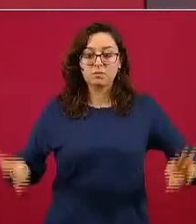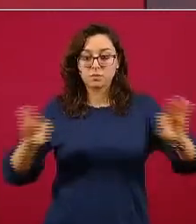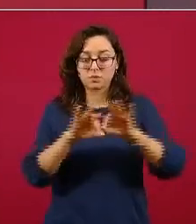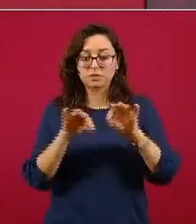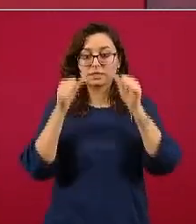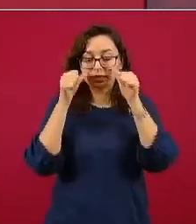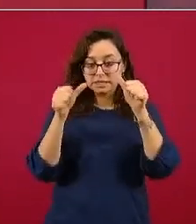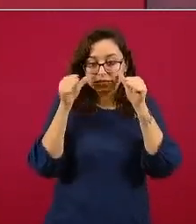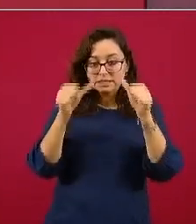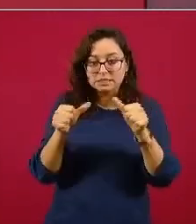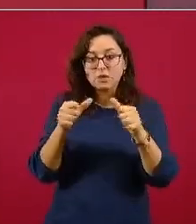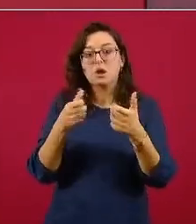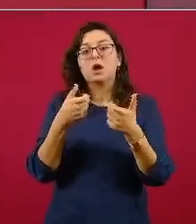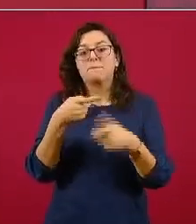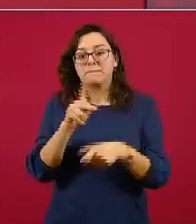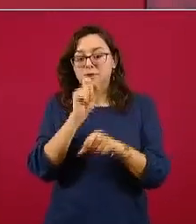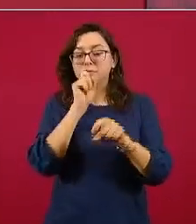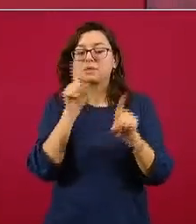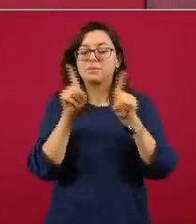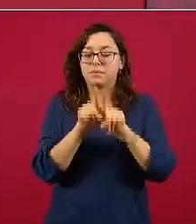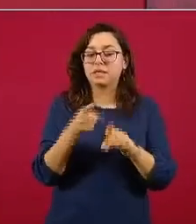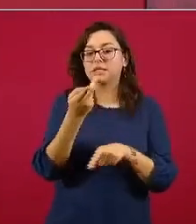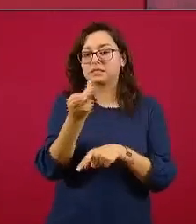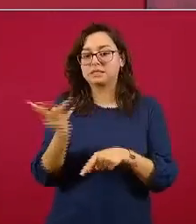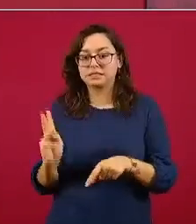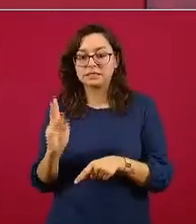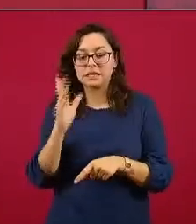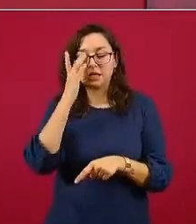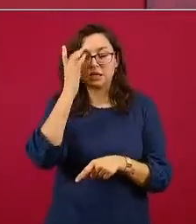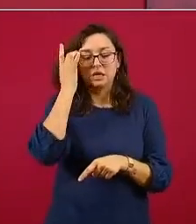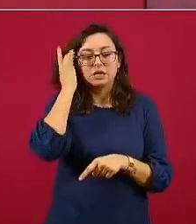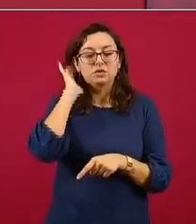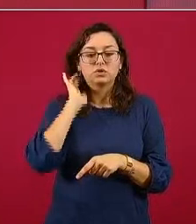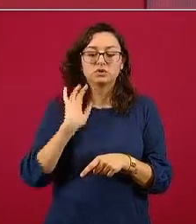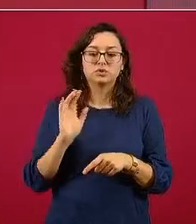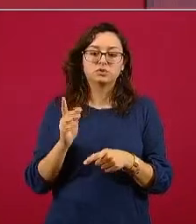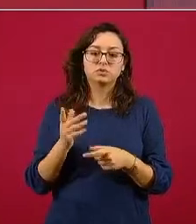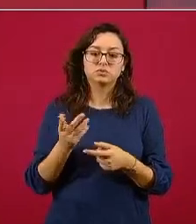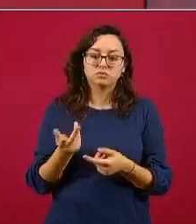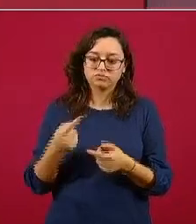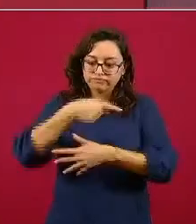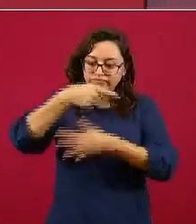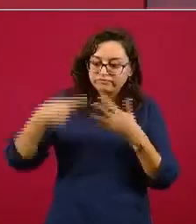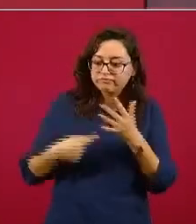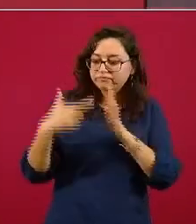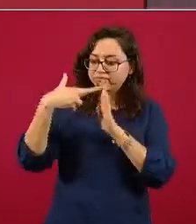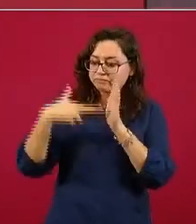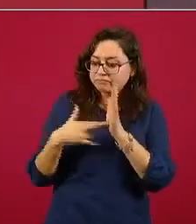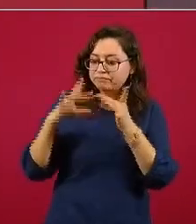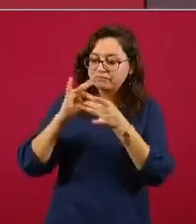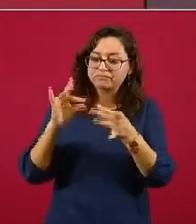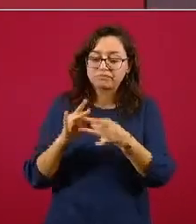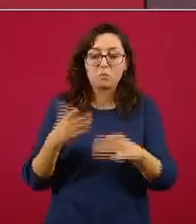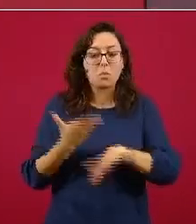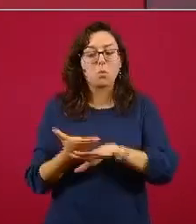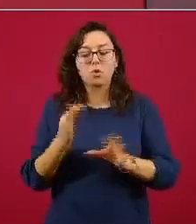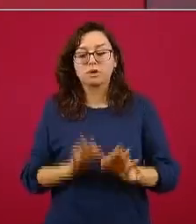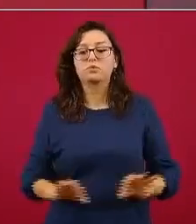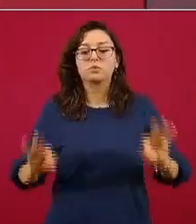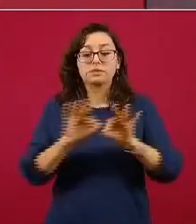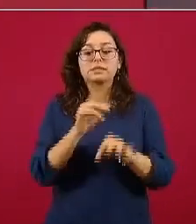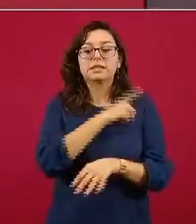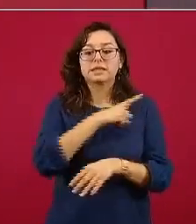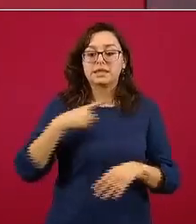clínica, pero también lo que ellos pueden apreciar de la importancia de seguir las medidas de precaución, de prevención de